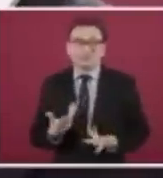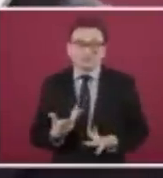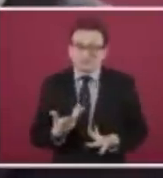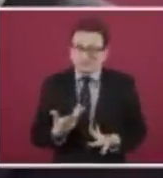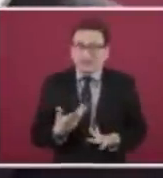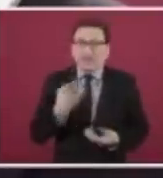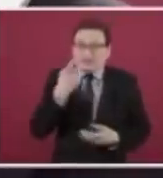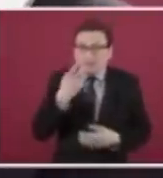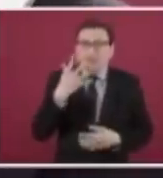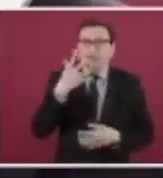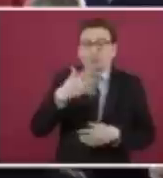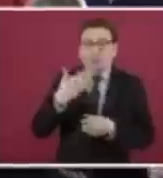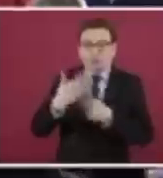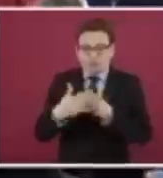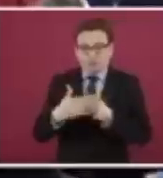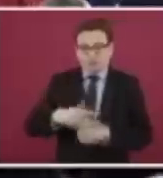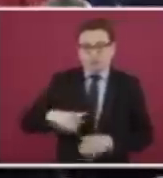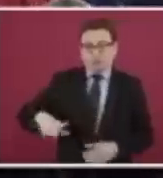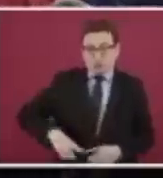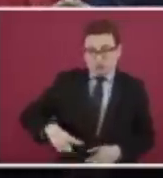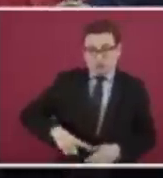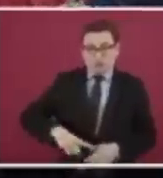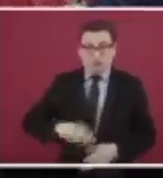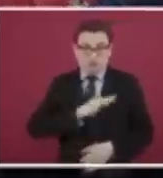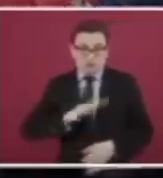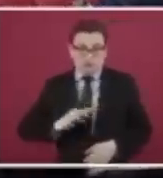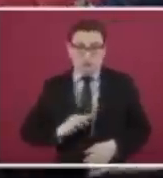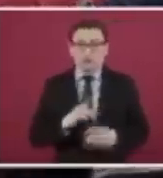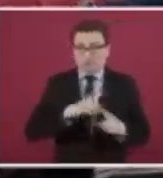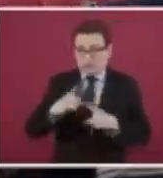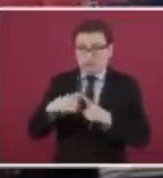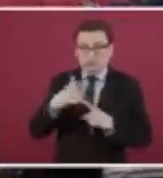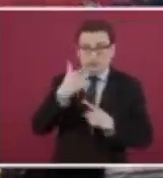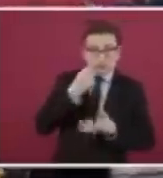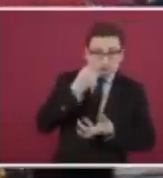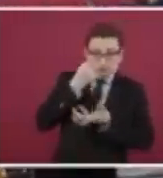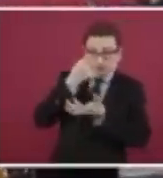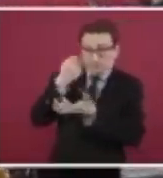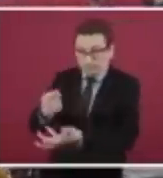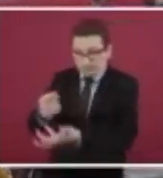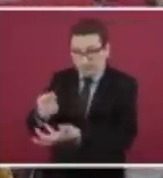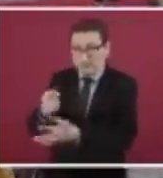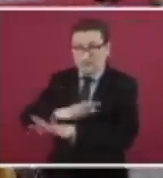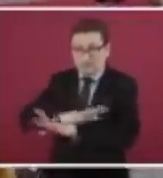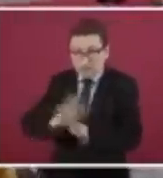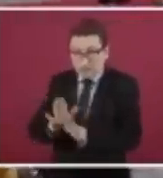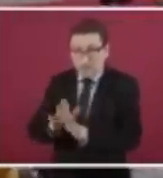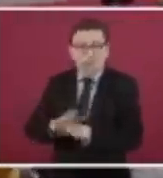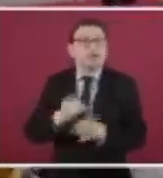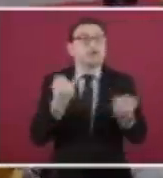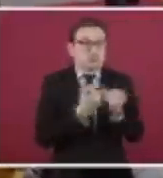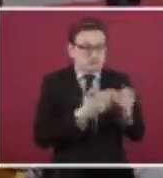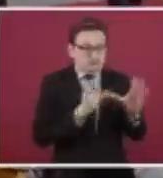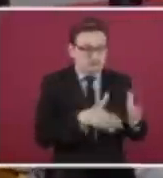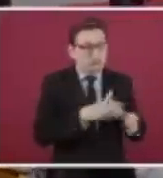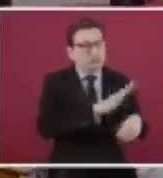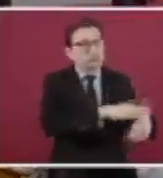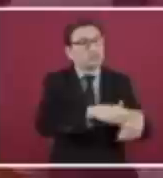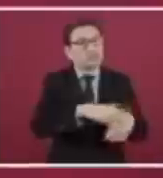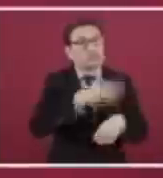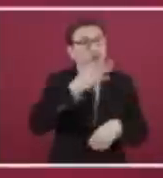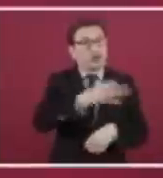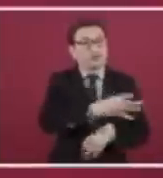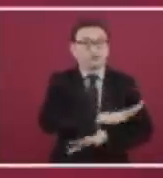los fondos a los gobiernos locales, se les va a informar a las comunidades. Y si